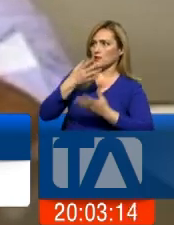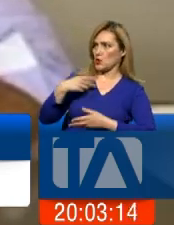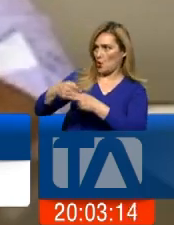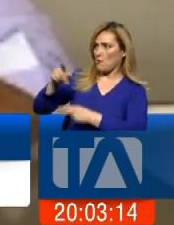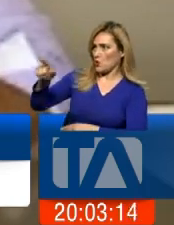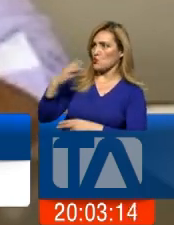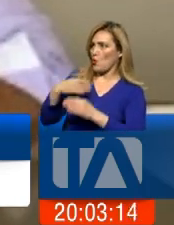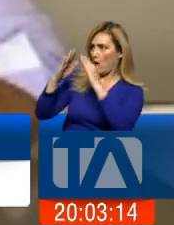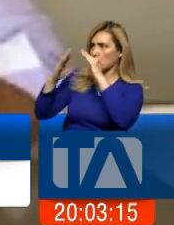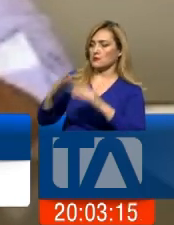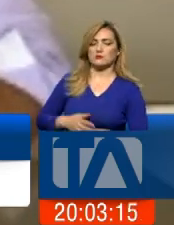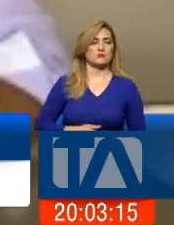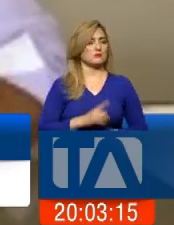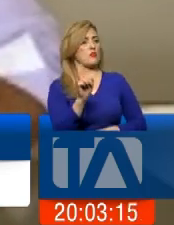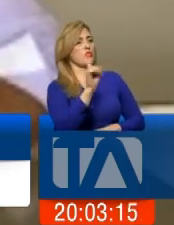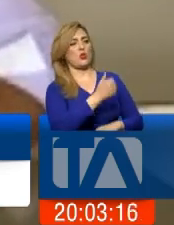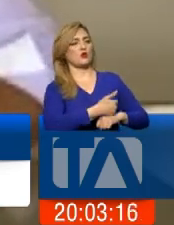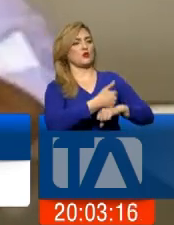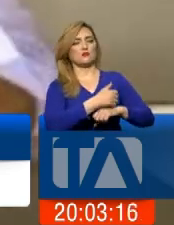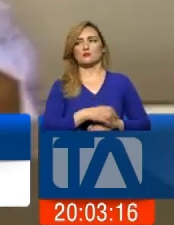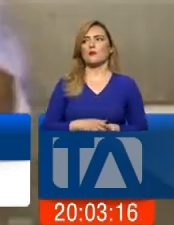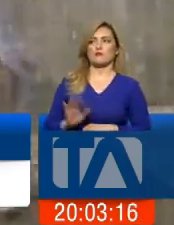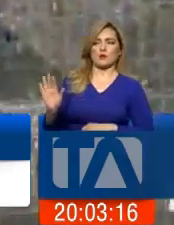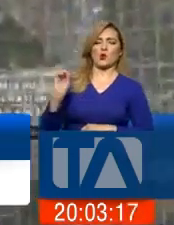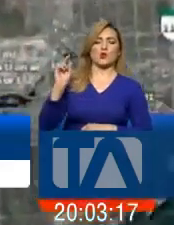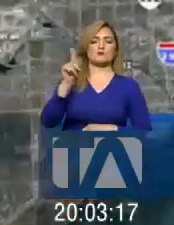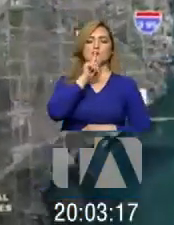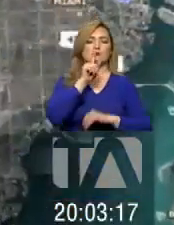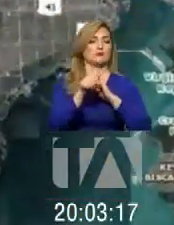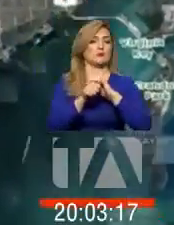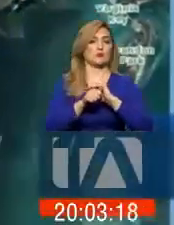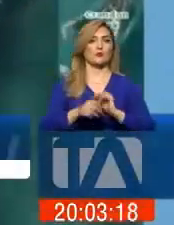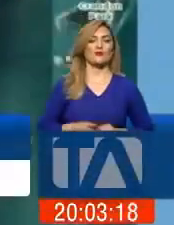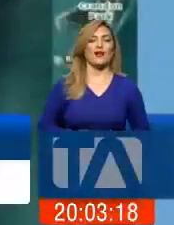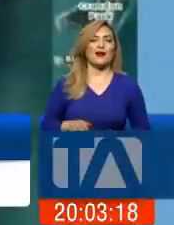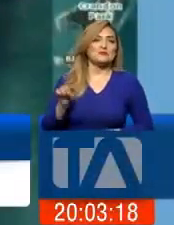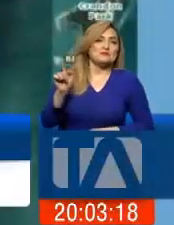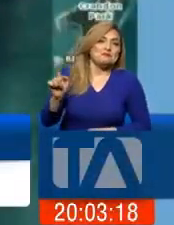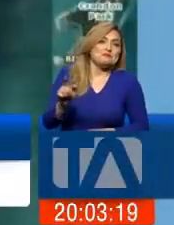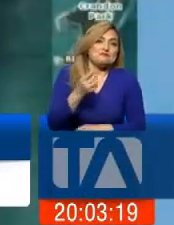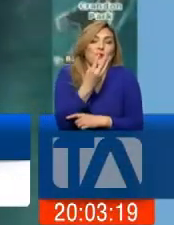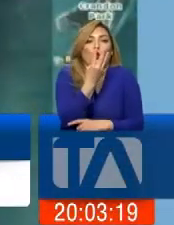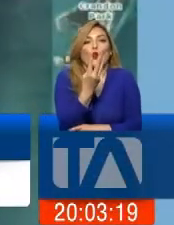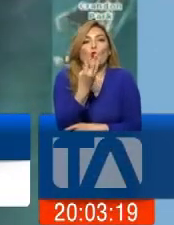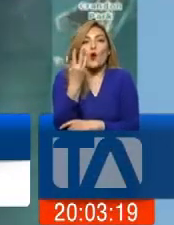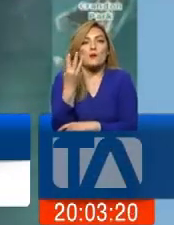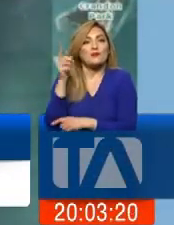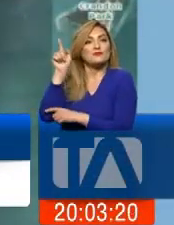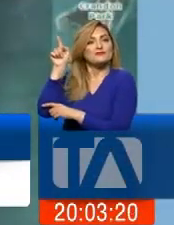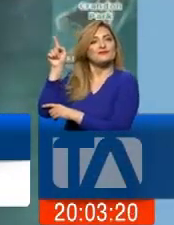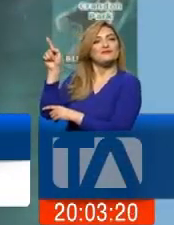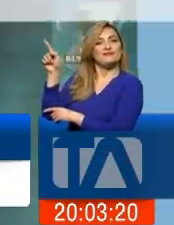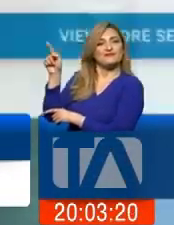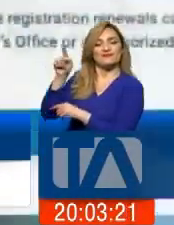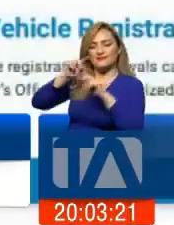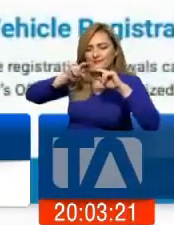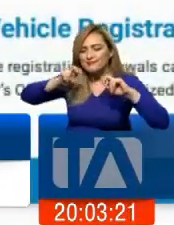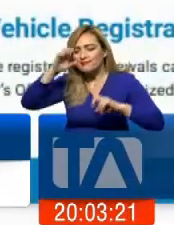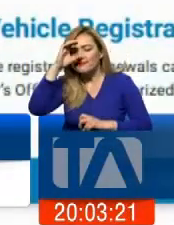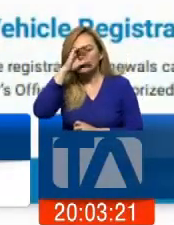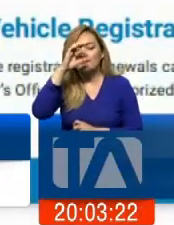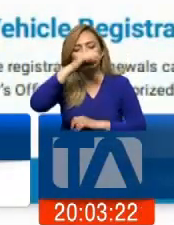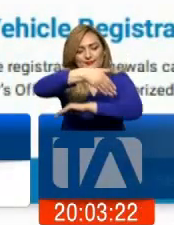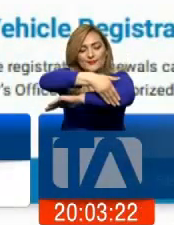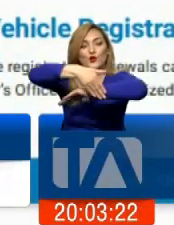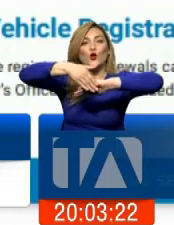viviendas. Es donde me he estado quedando. Al hacer una búsqueda sencilla en la página miamiday.gov, ponemos la